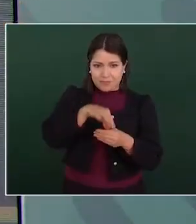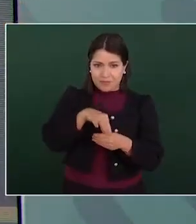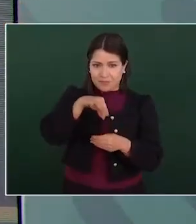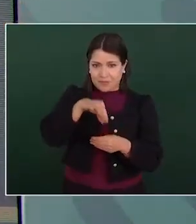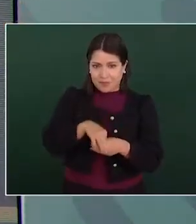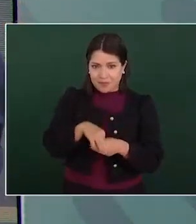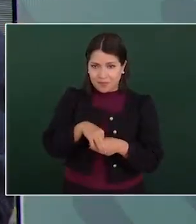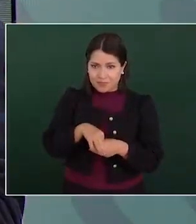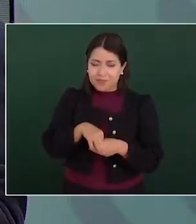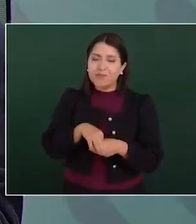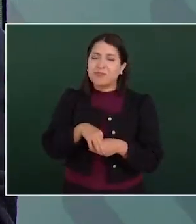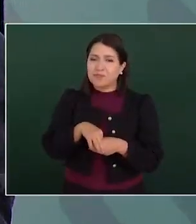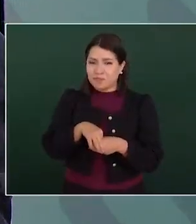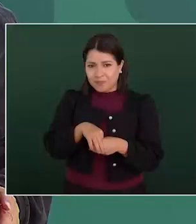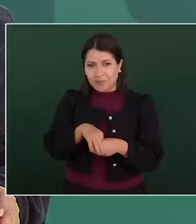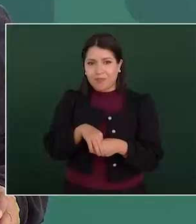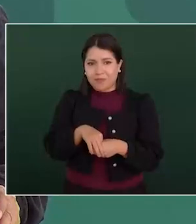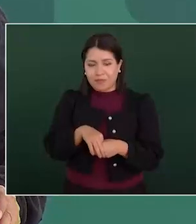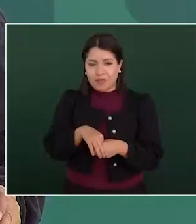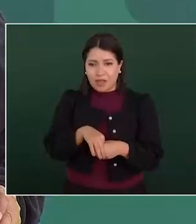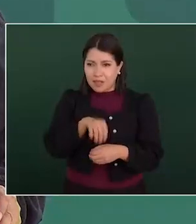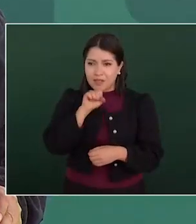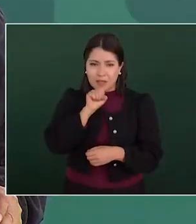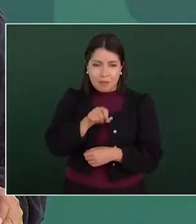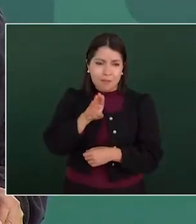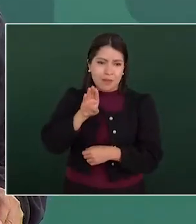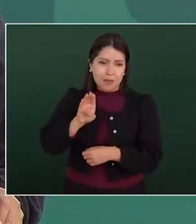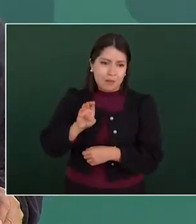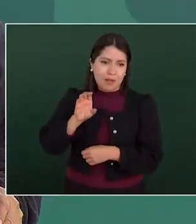hubo una elección en Baja California